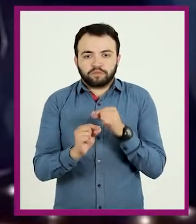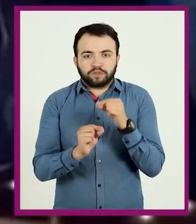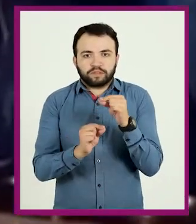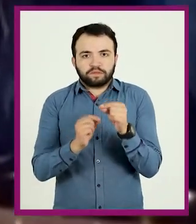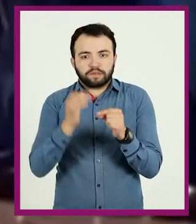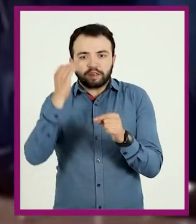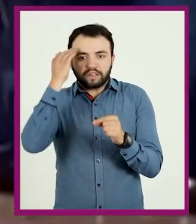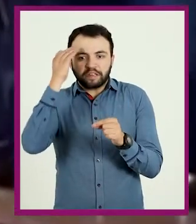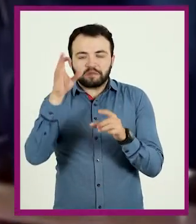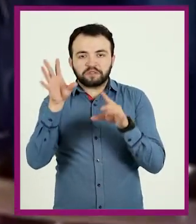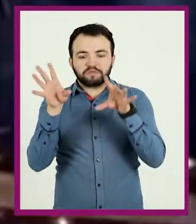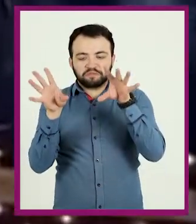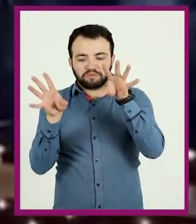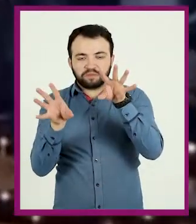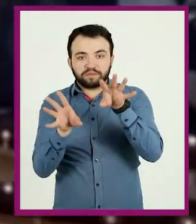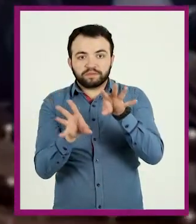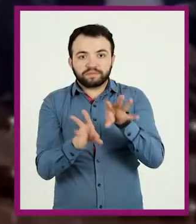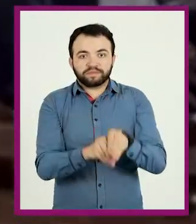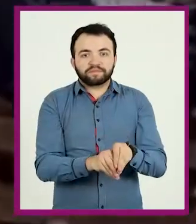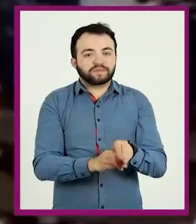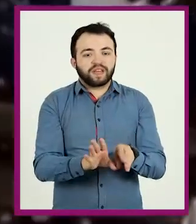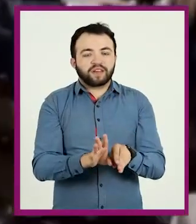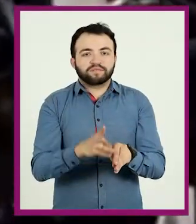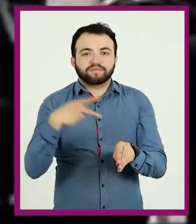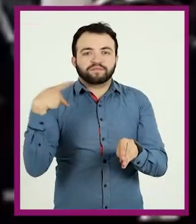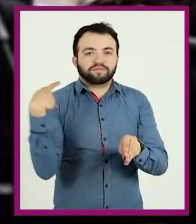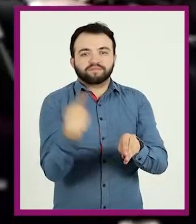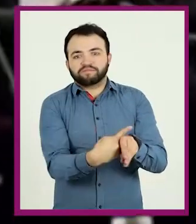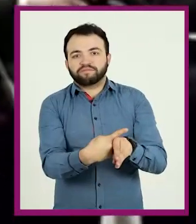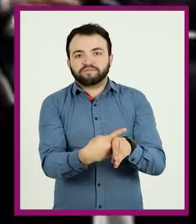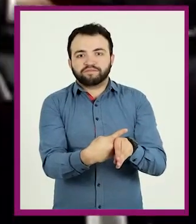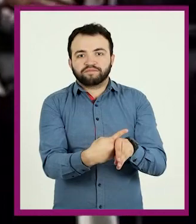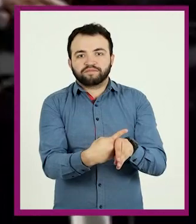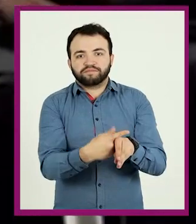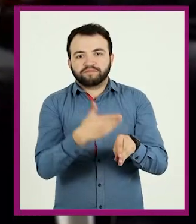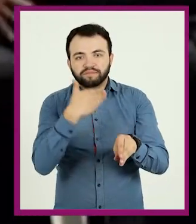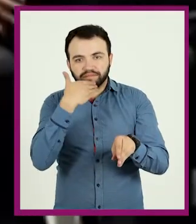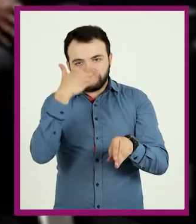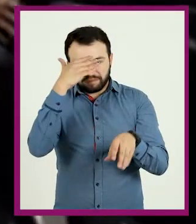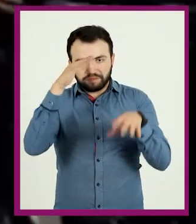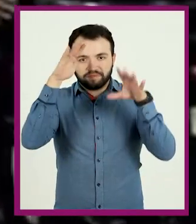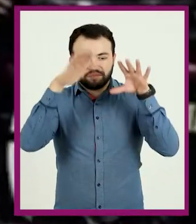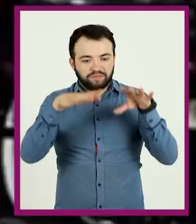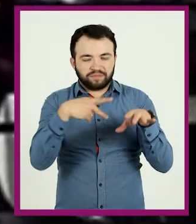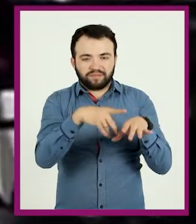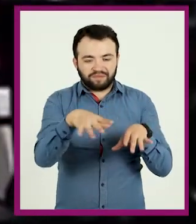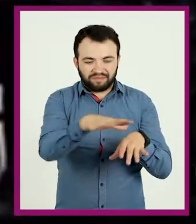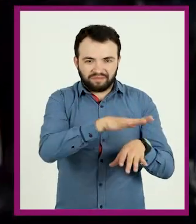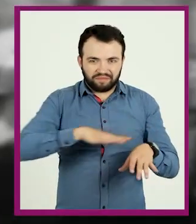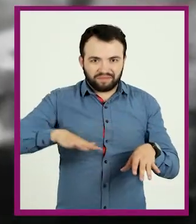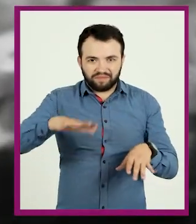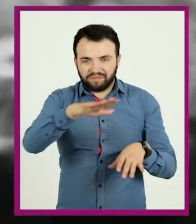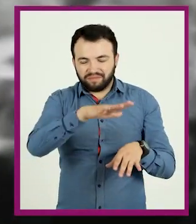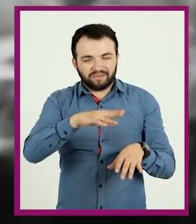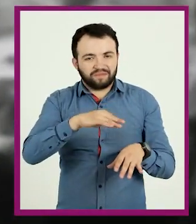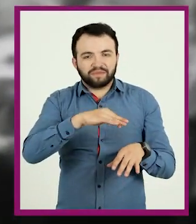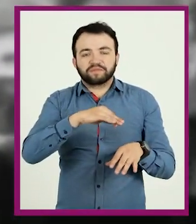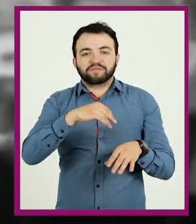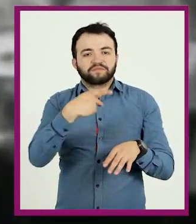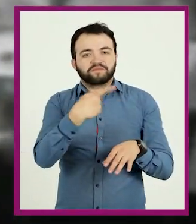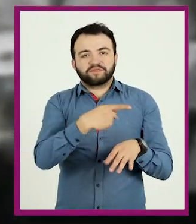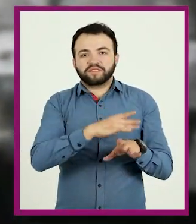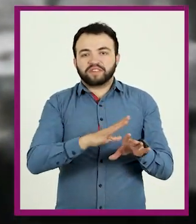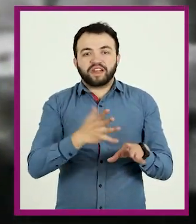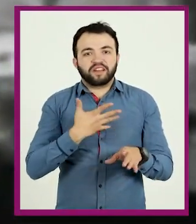Que al poco tiempo fueron asimilados en la región, ya de por sí enormemente rica en cuanto a diversidad